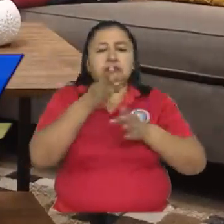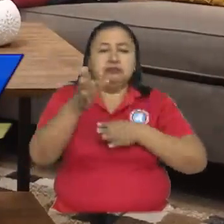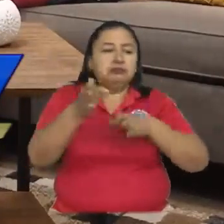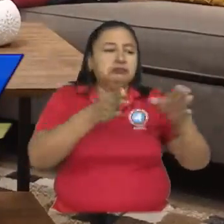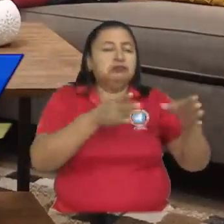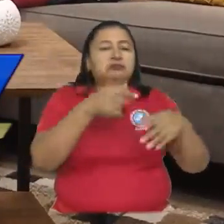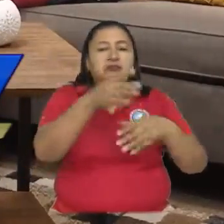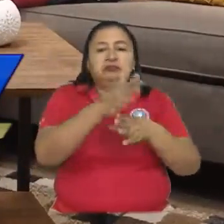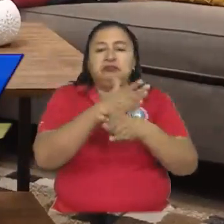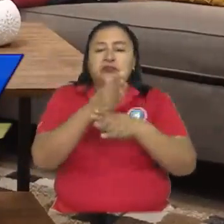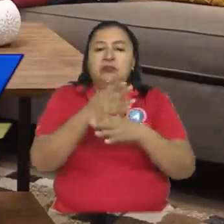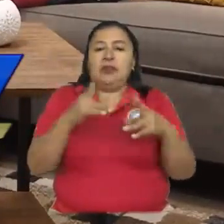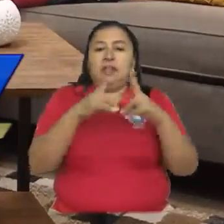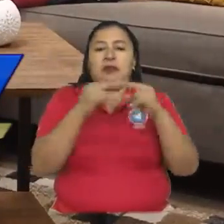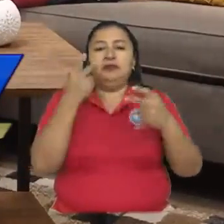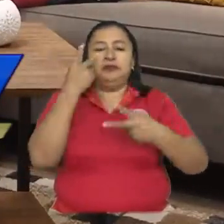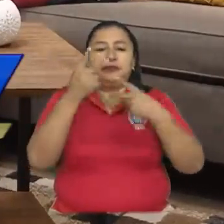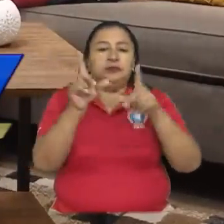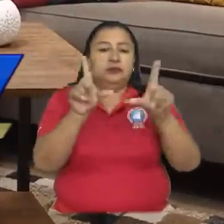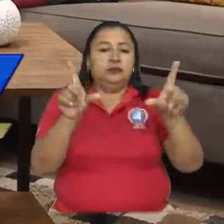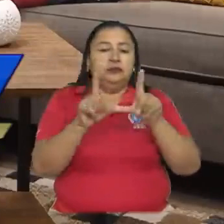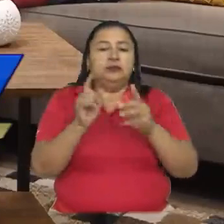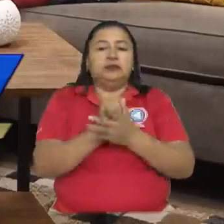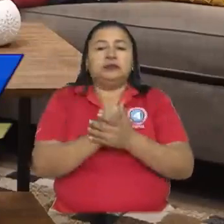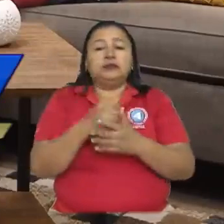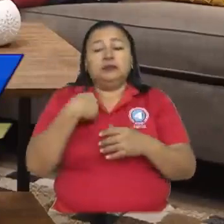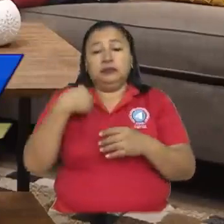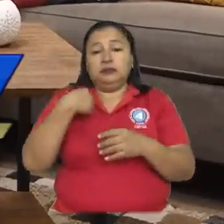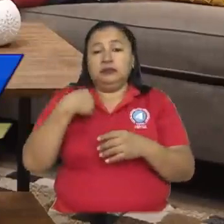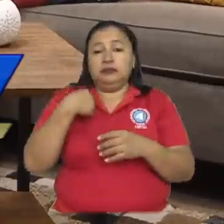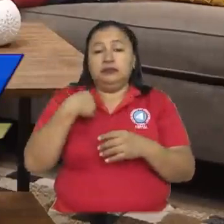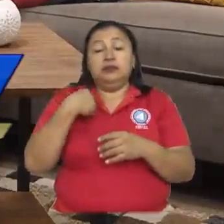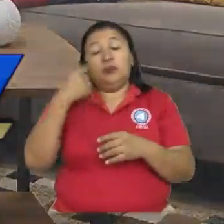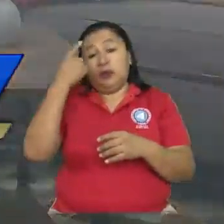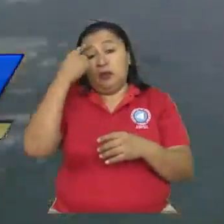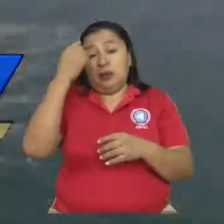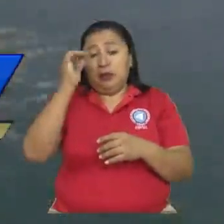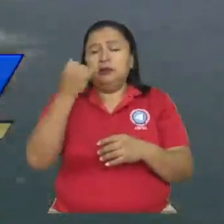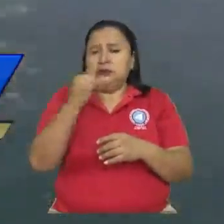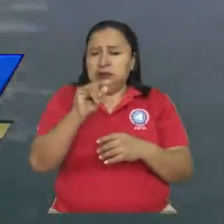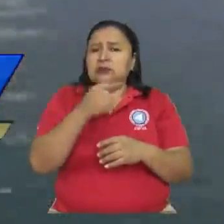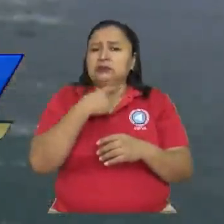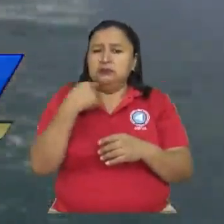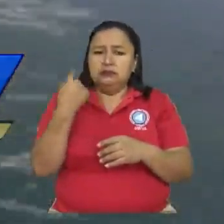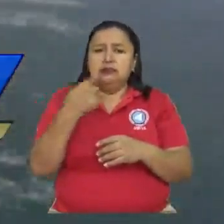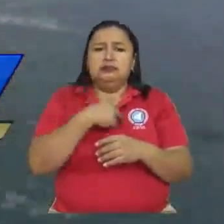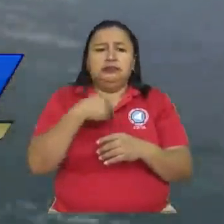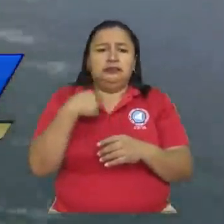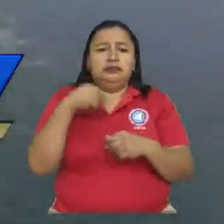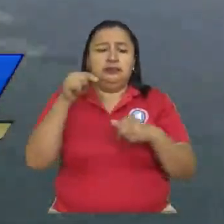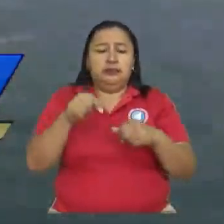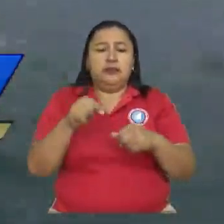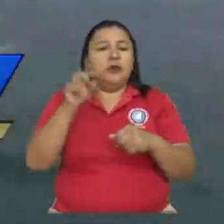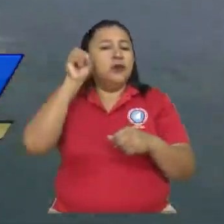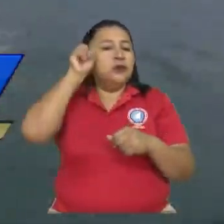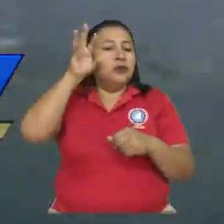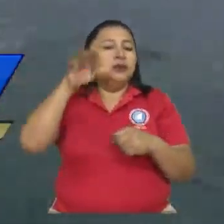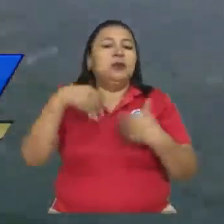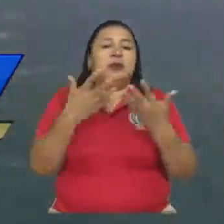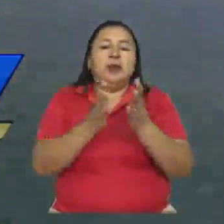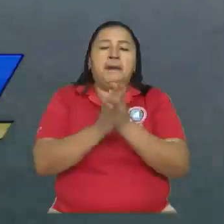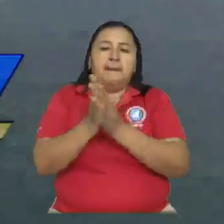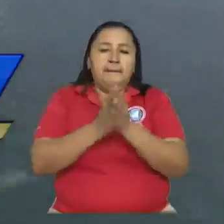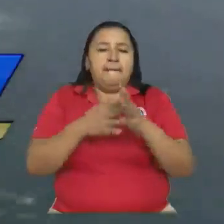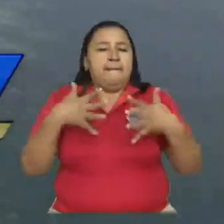nuestra Nicaragua. Y yo creo que de eso se trata, realmente el turismo es para